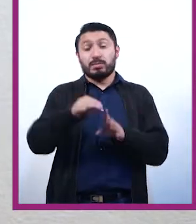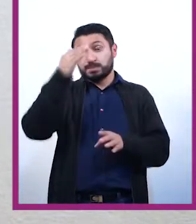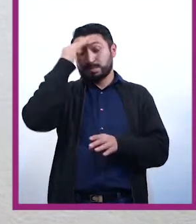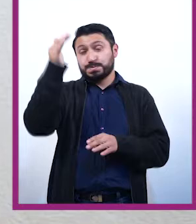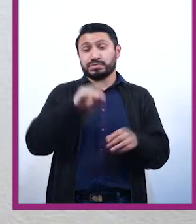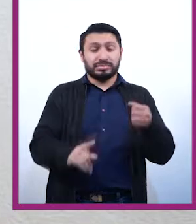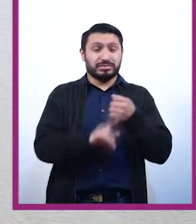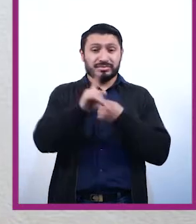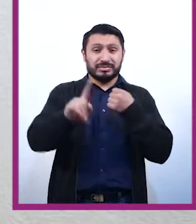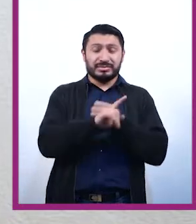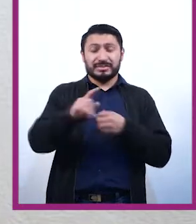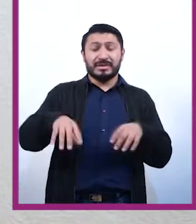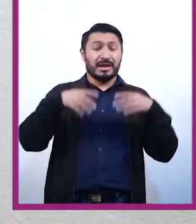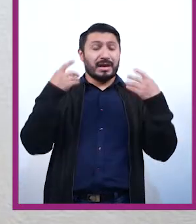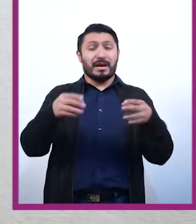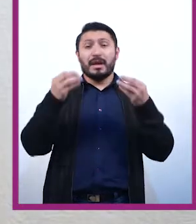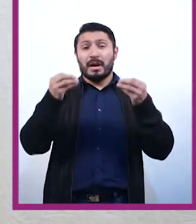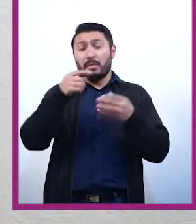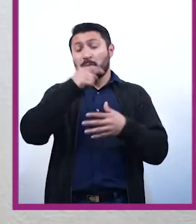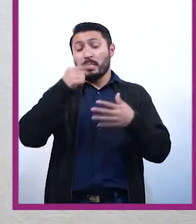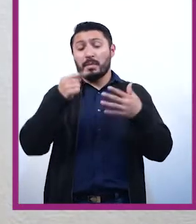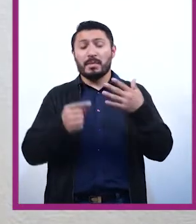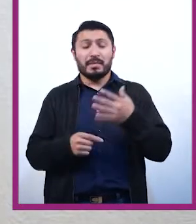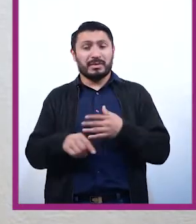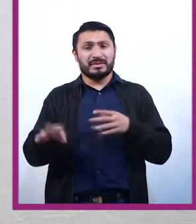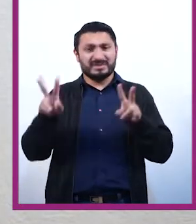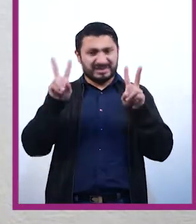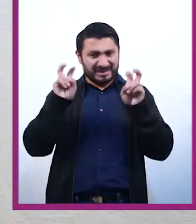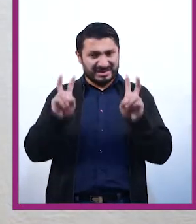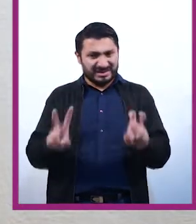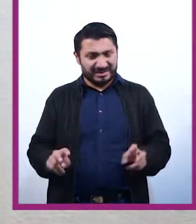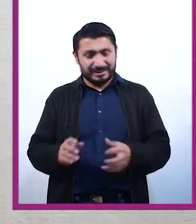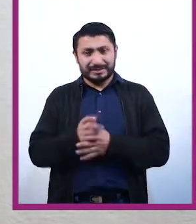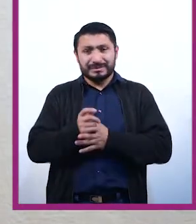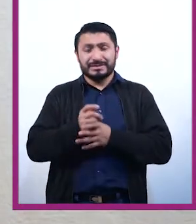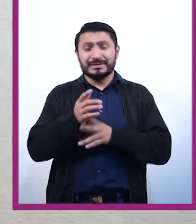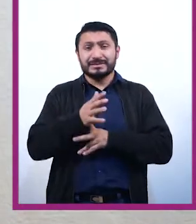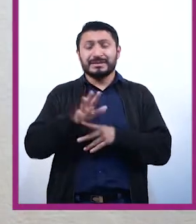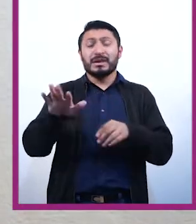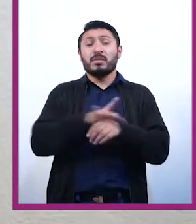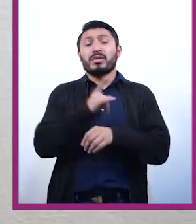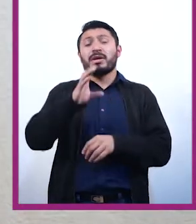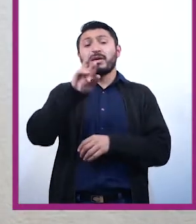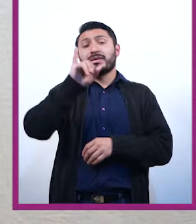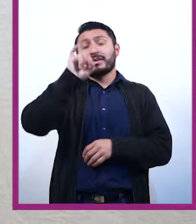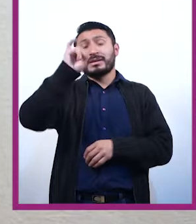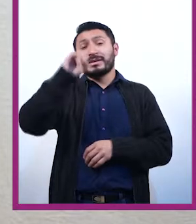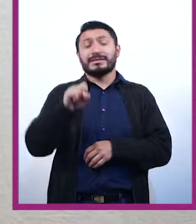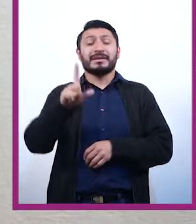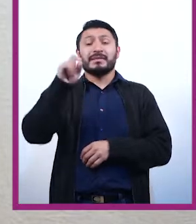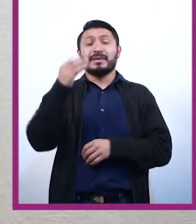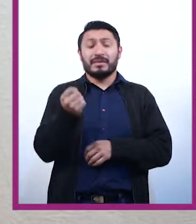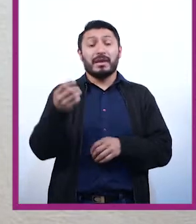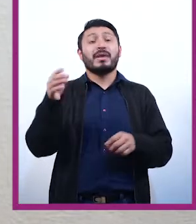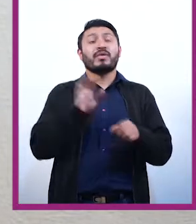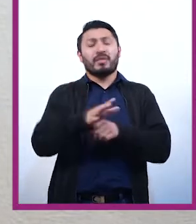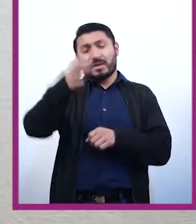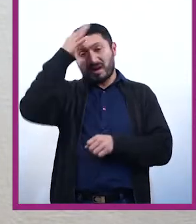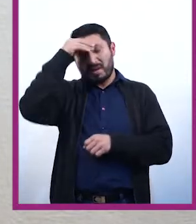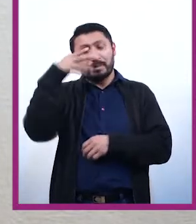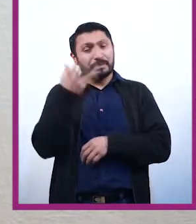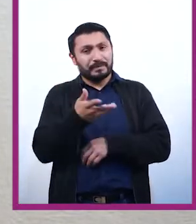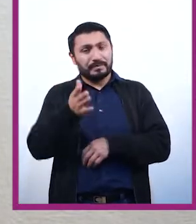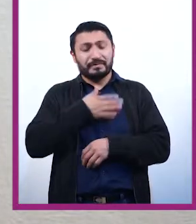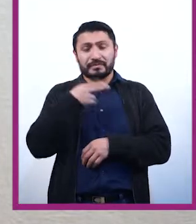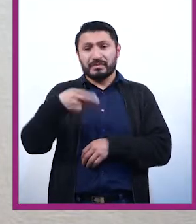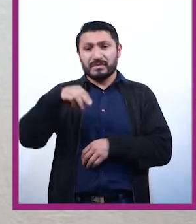después una terrible crisis en todos los aspectos. ¿Por qué se dio la crisis del 29 y qué enseñanzas podemos aprender de